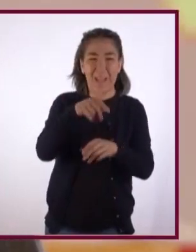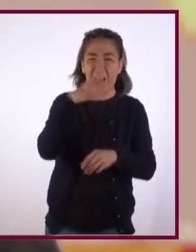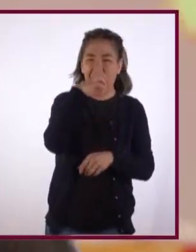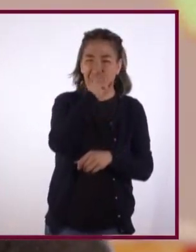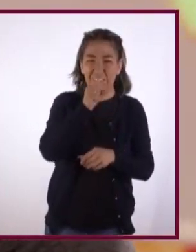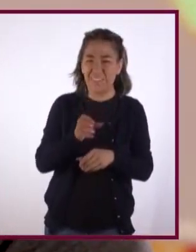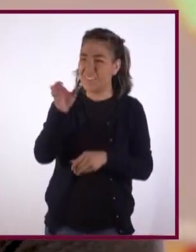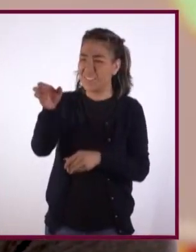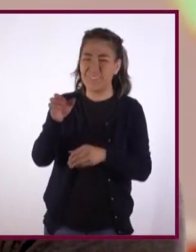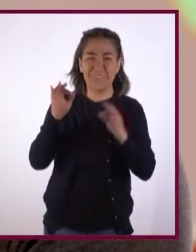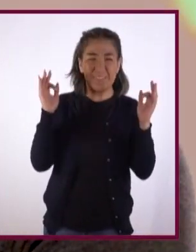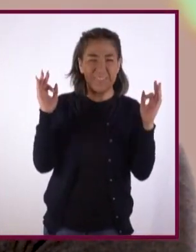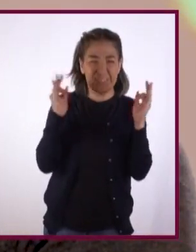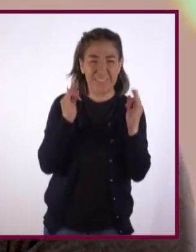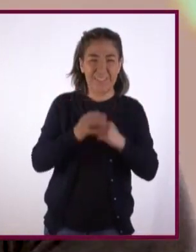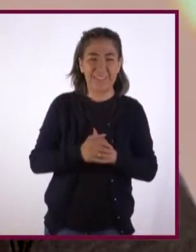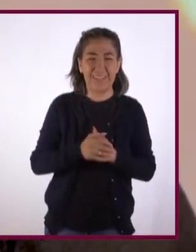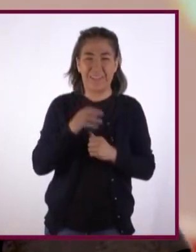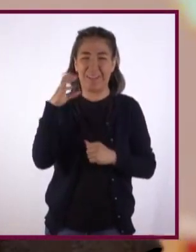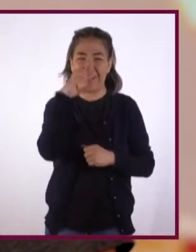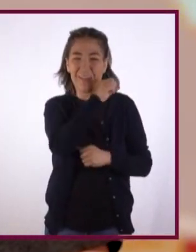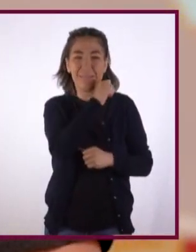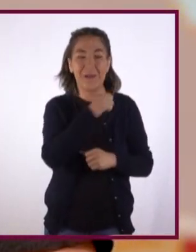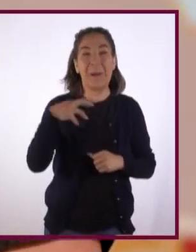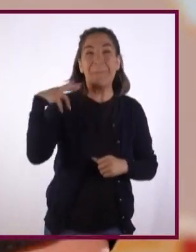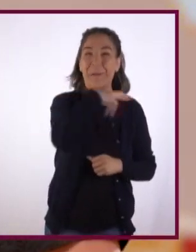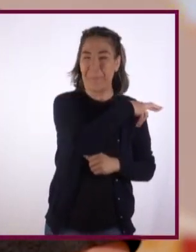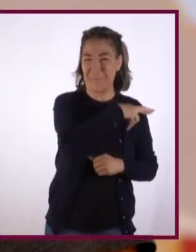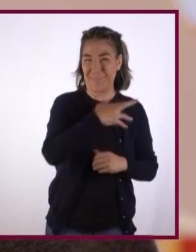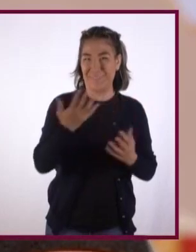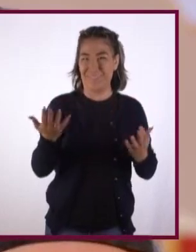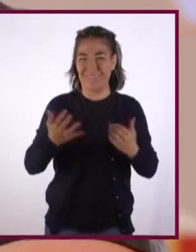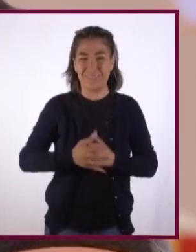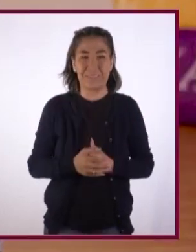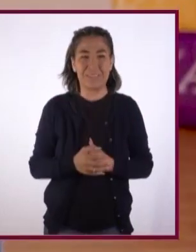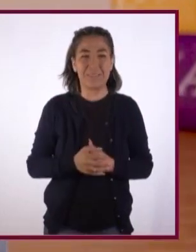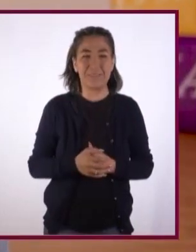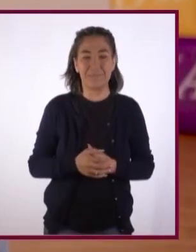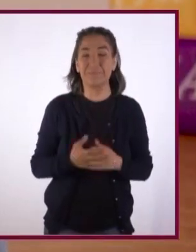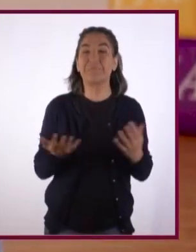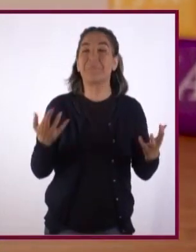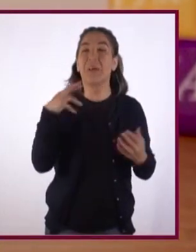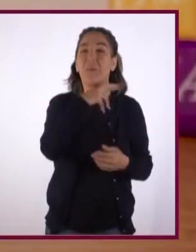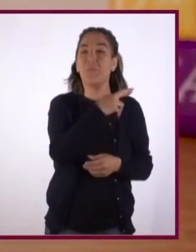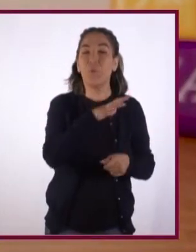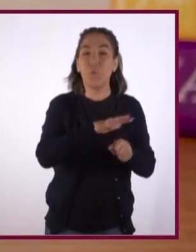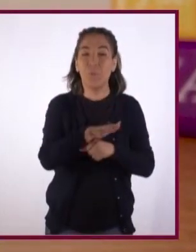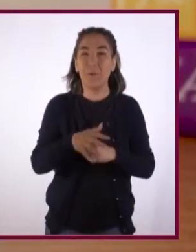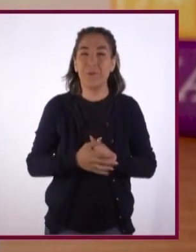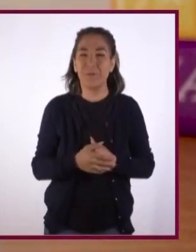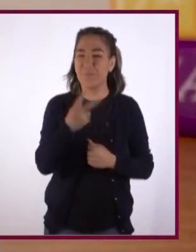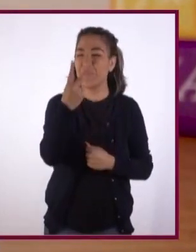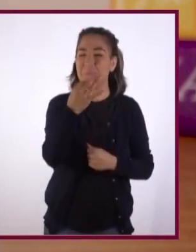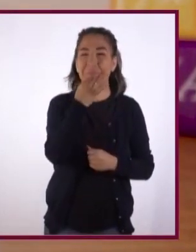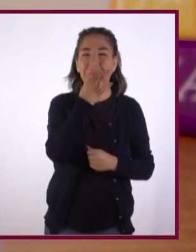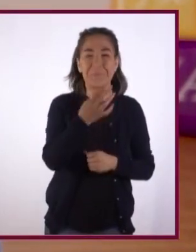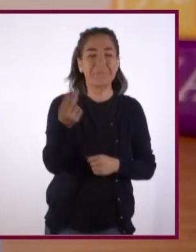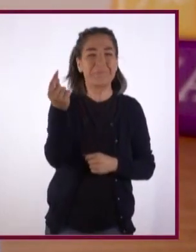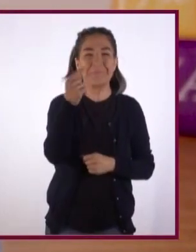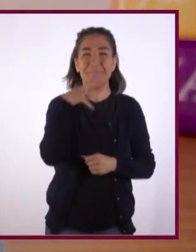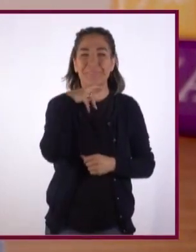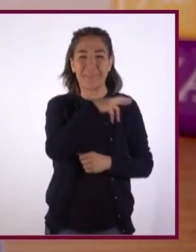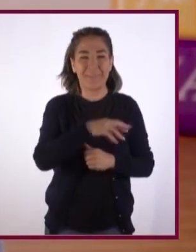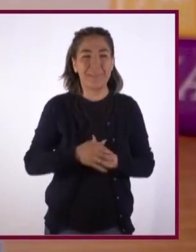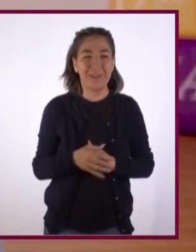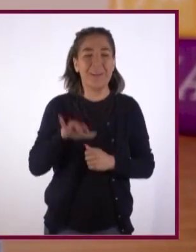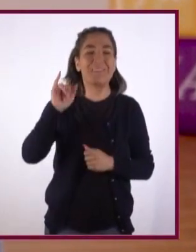en caliente, ¿eh? ¿En caliente? Bueno, quise decir así muy rápido, ¿eh? ¿Qué tan rápido? 2 minutos nada